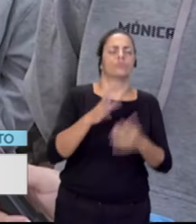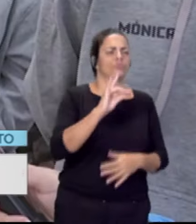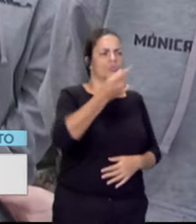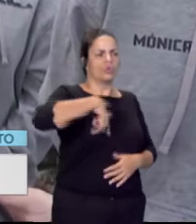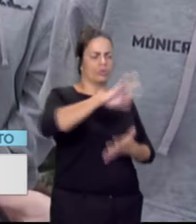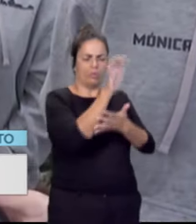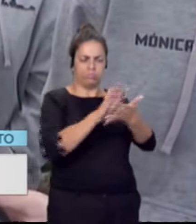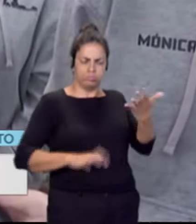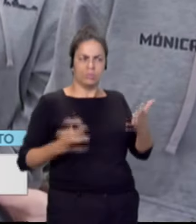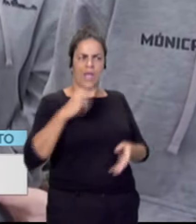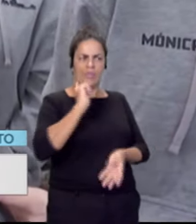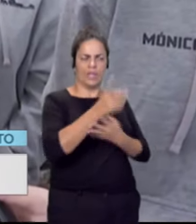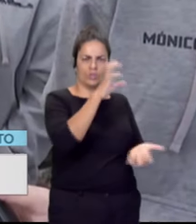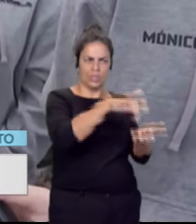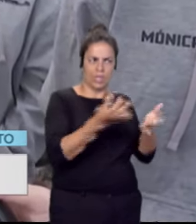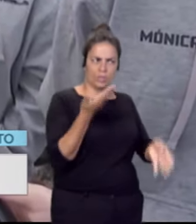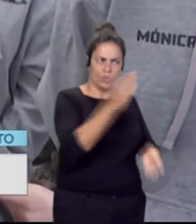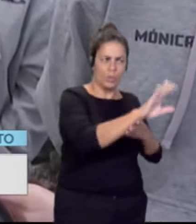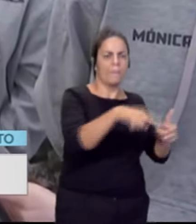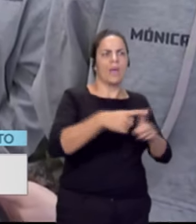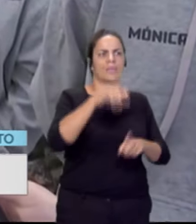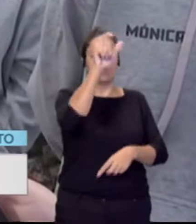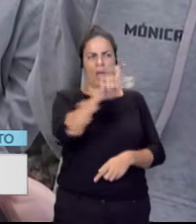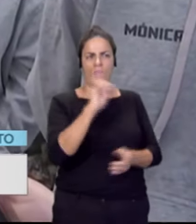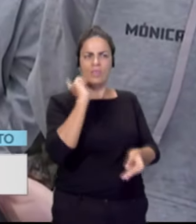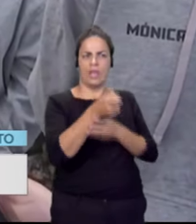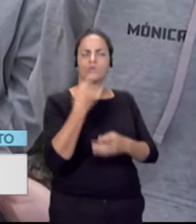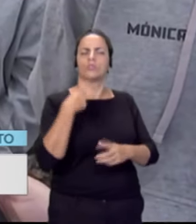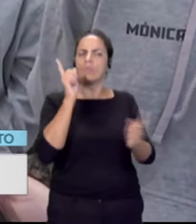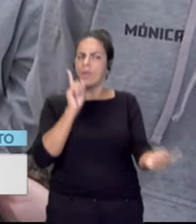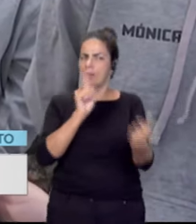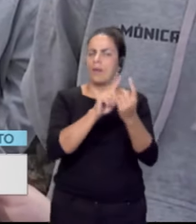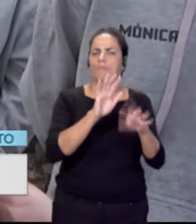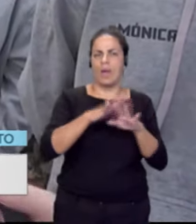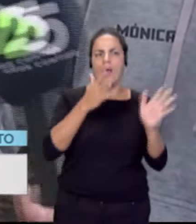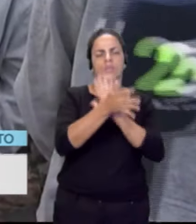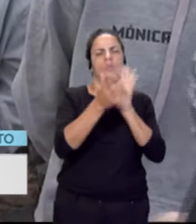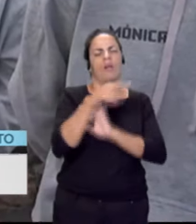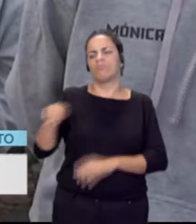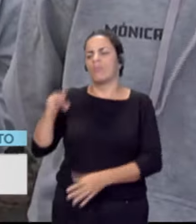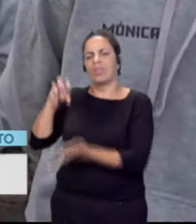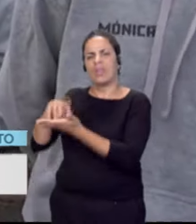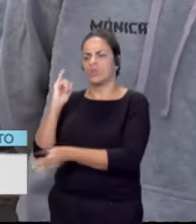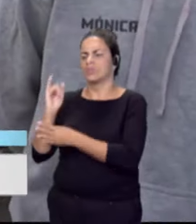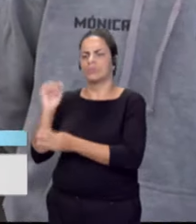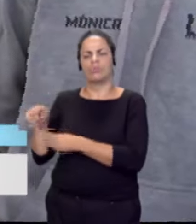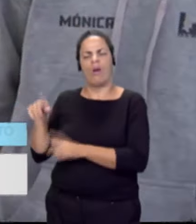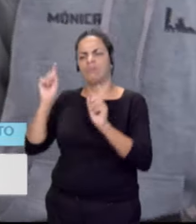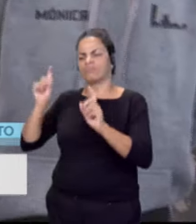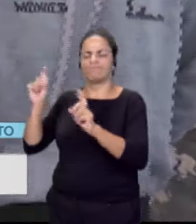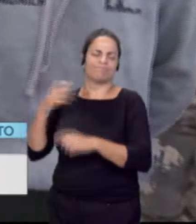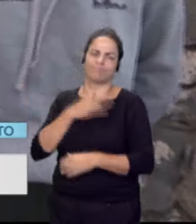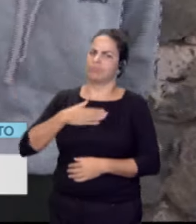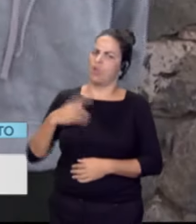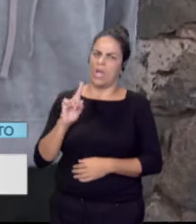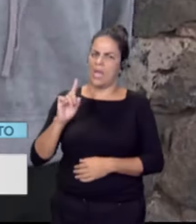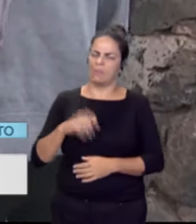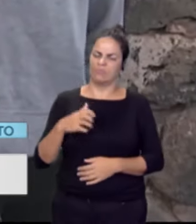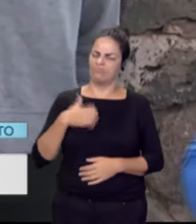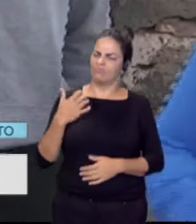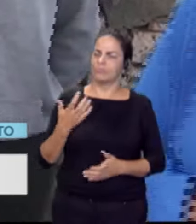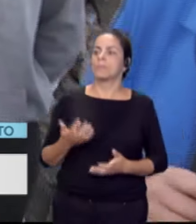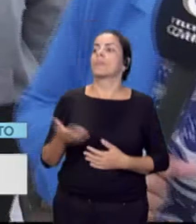hemos reunido con el director para trasladarle nuestra disconformidad con estar en el centro. Muchísimas gracias, chicos. Nosotros nos